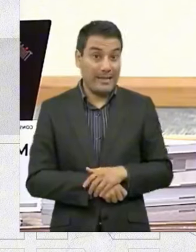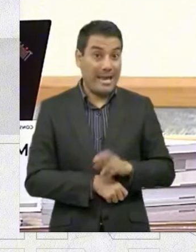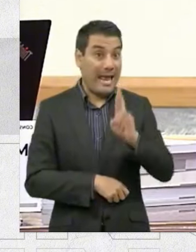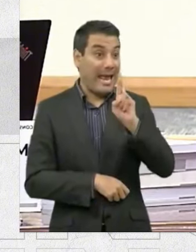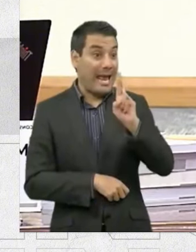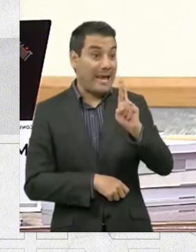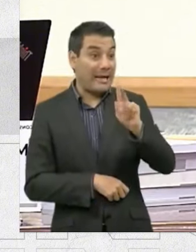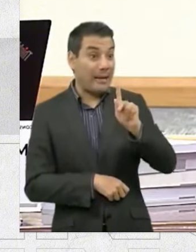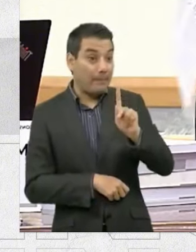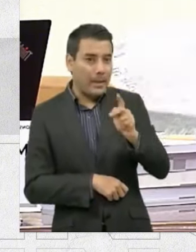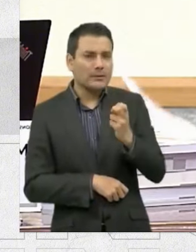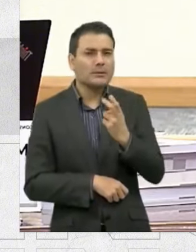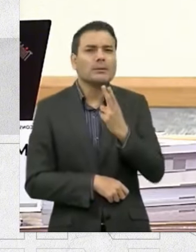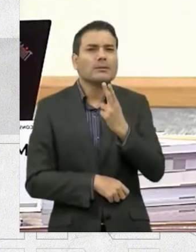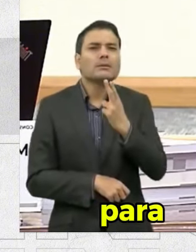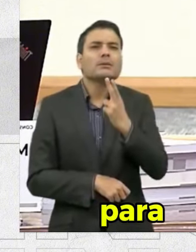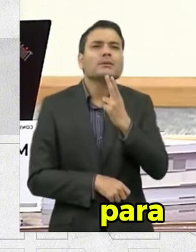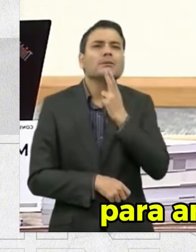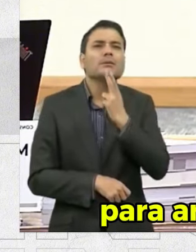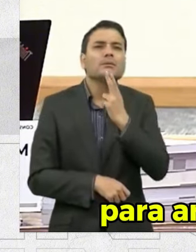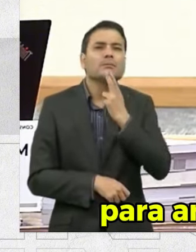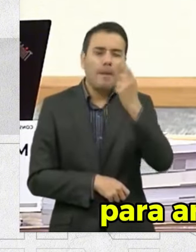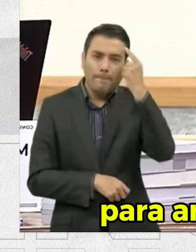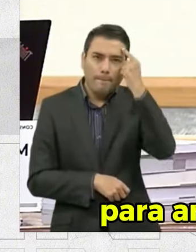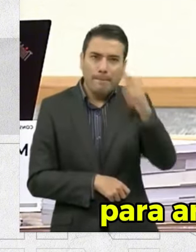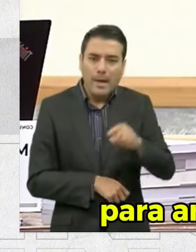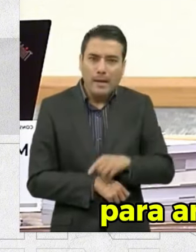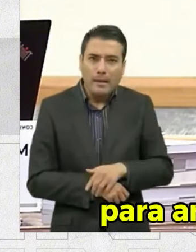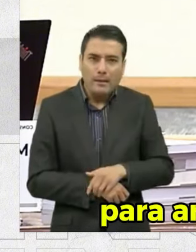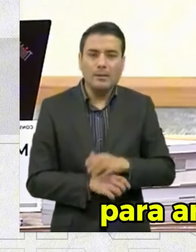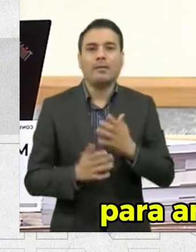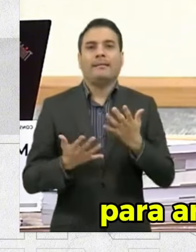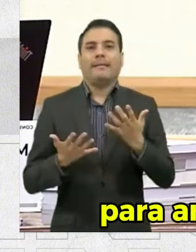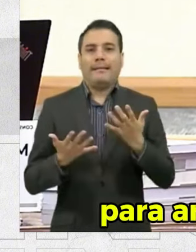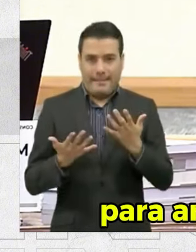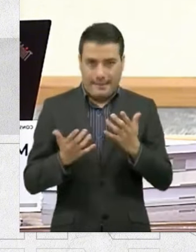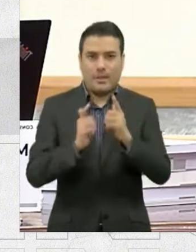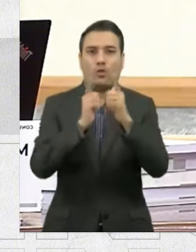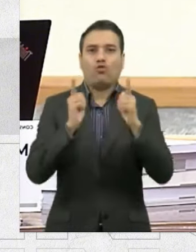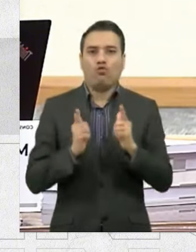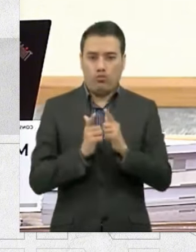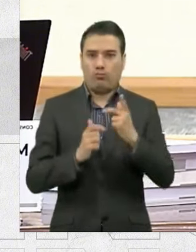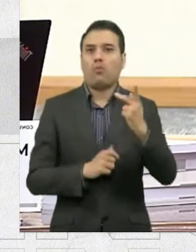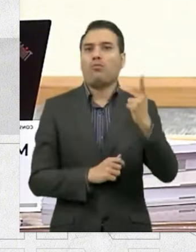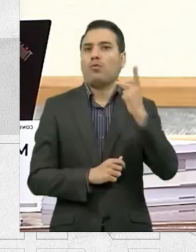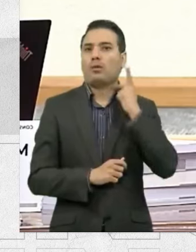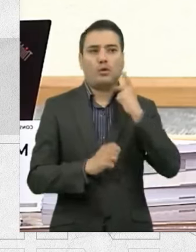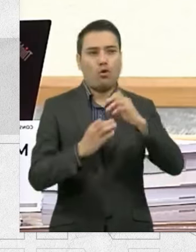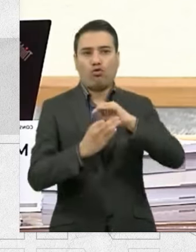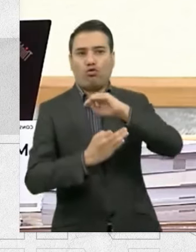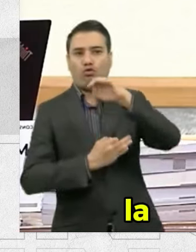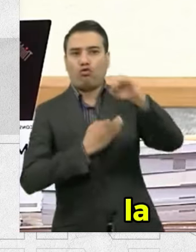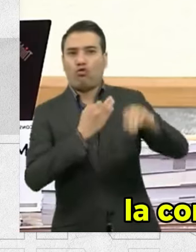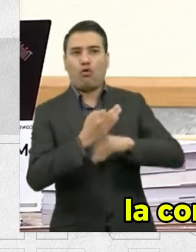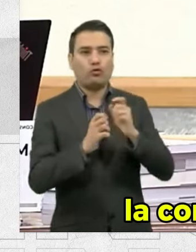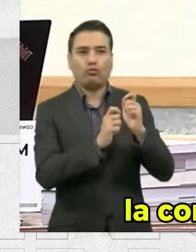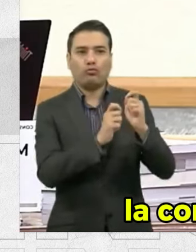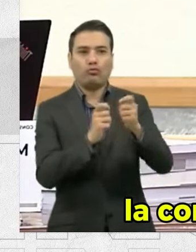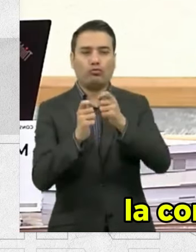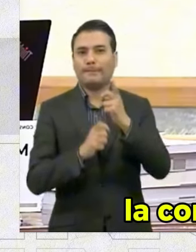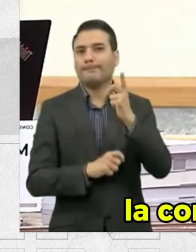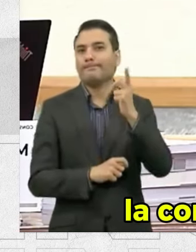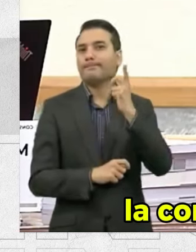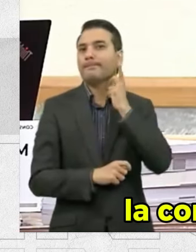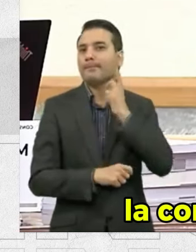erigió como valor constitucional para armonizar el pluralismo y la gobernabilidad política. Para ello, la